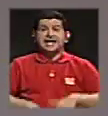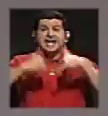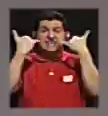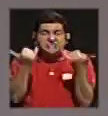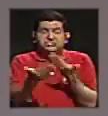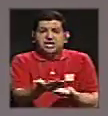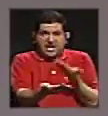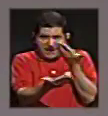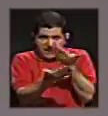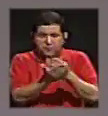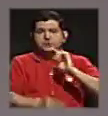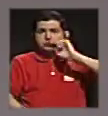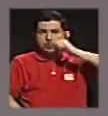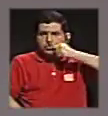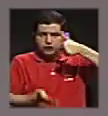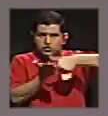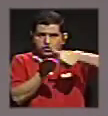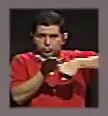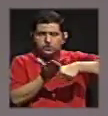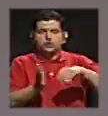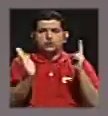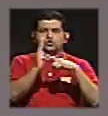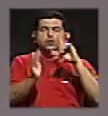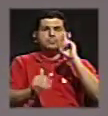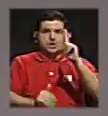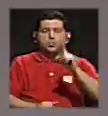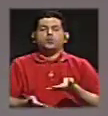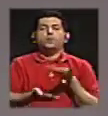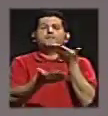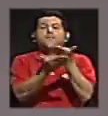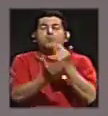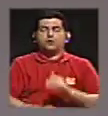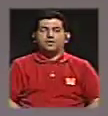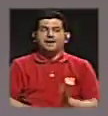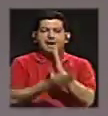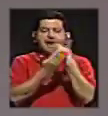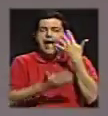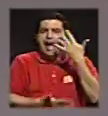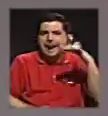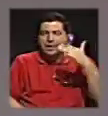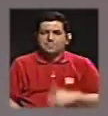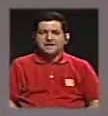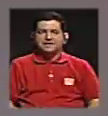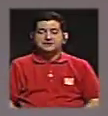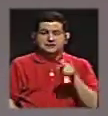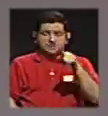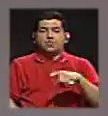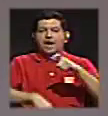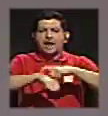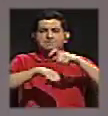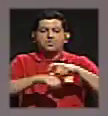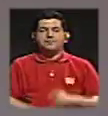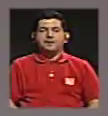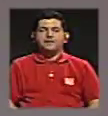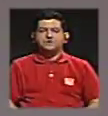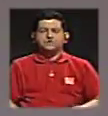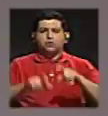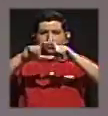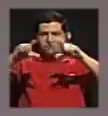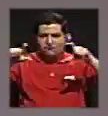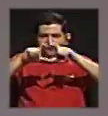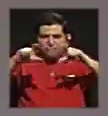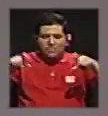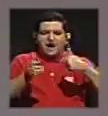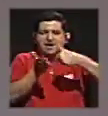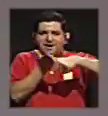en la propuesta de código electoral de 2001 propuso Algo similar a las franjas eh electorales